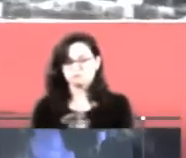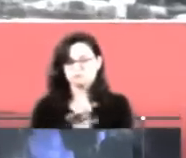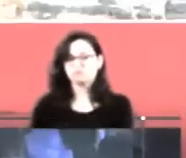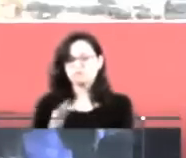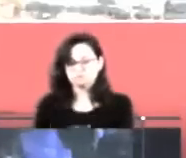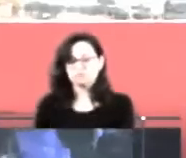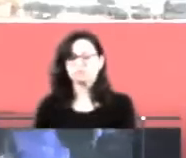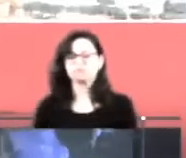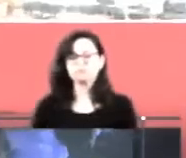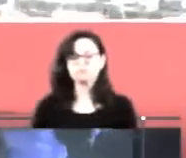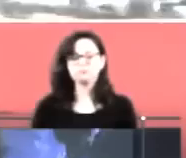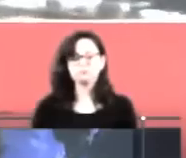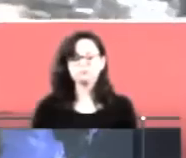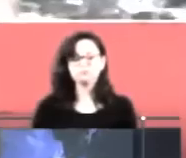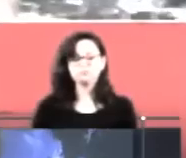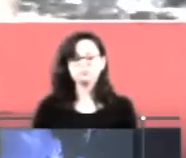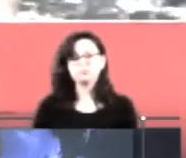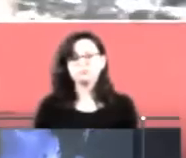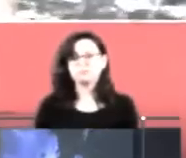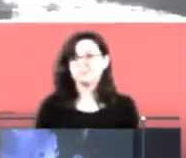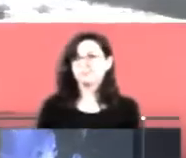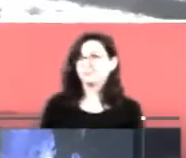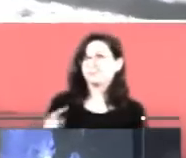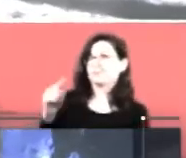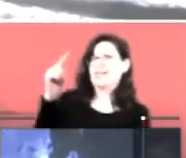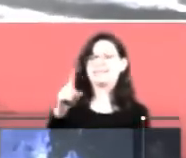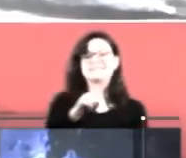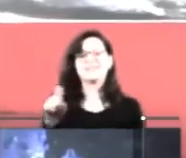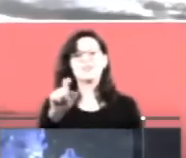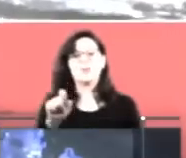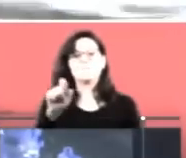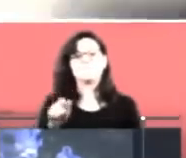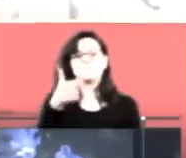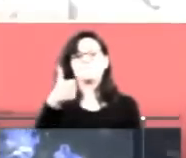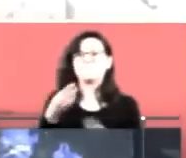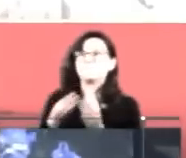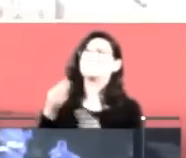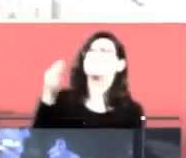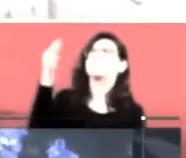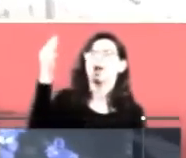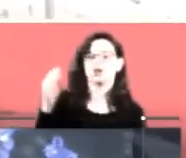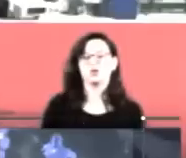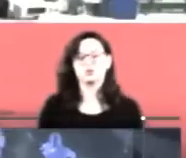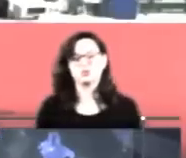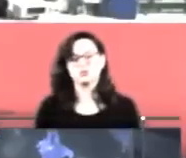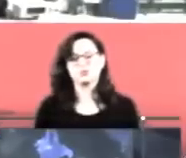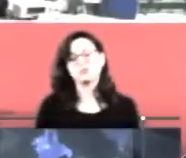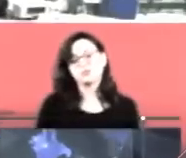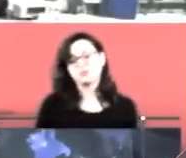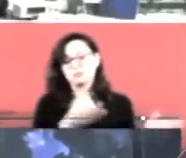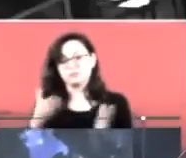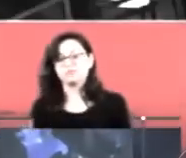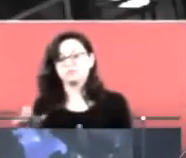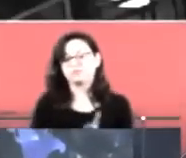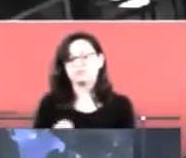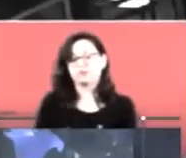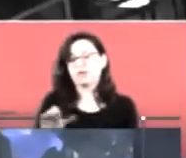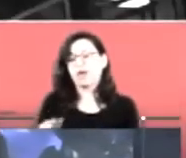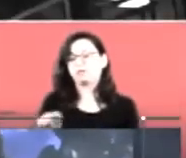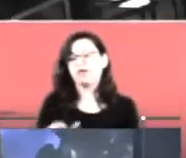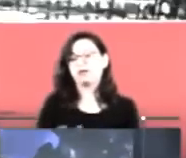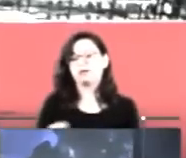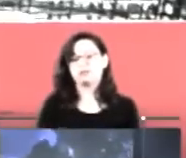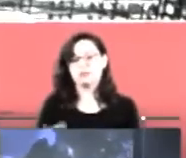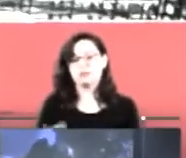cimentaciones, hay más cemento y varilla enterrado que lo que hay arriba, tuvo que hacer toda la ingeniería básica, la ingeniería